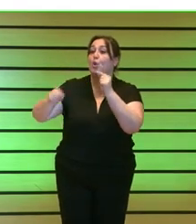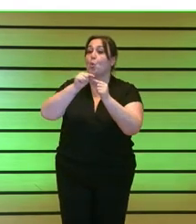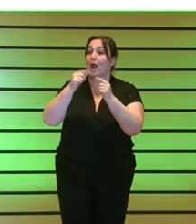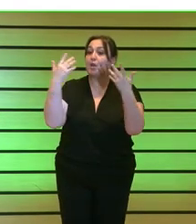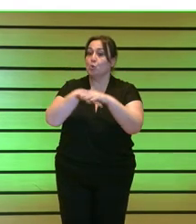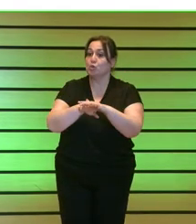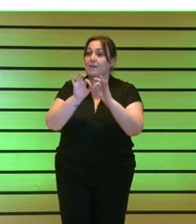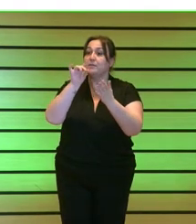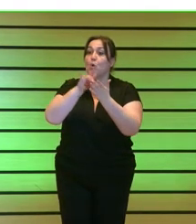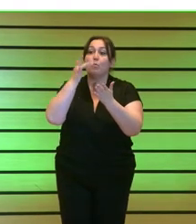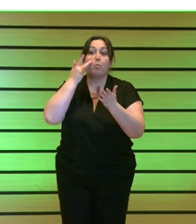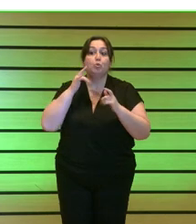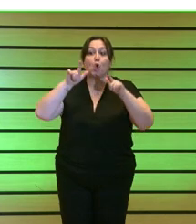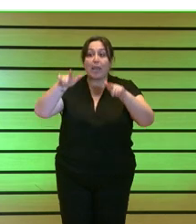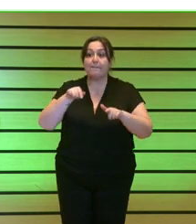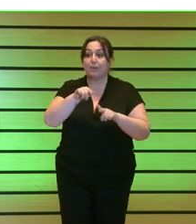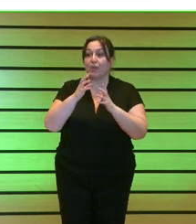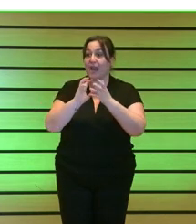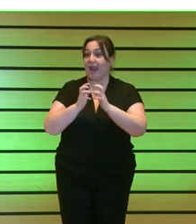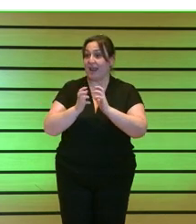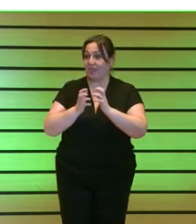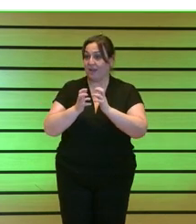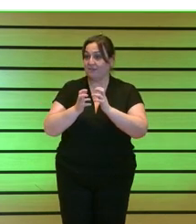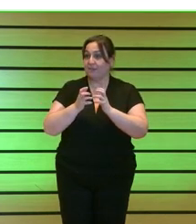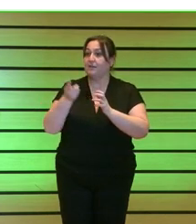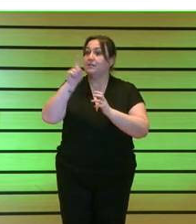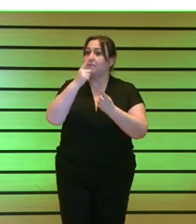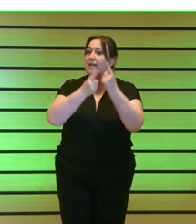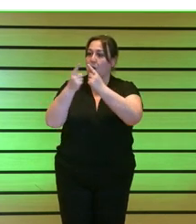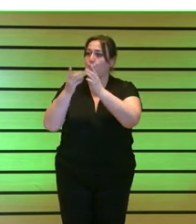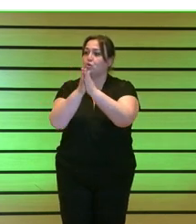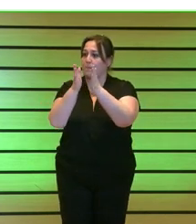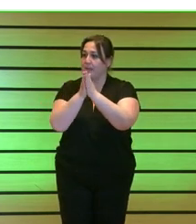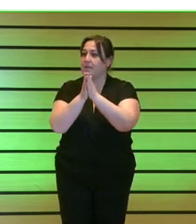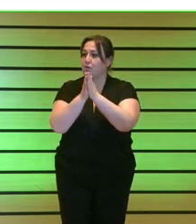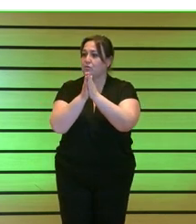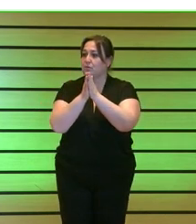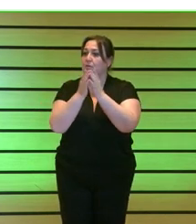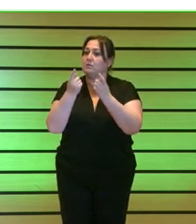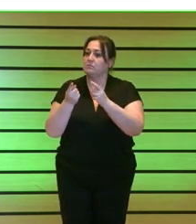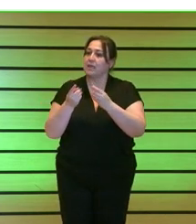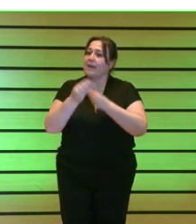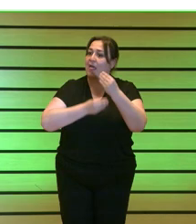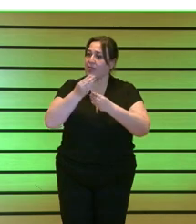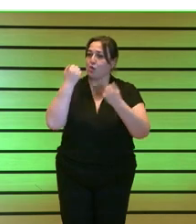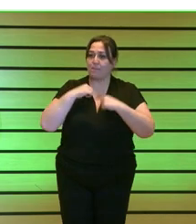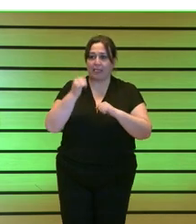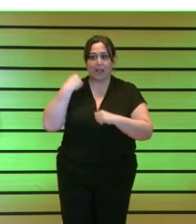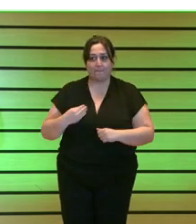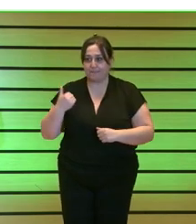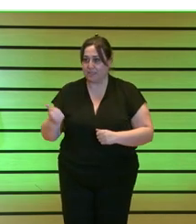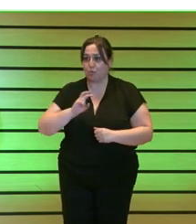punto limpio de granada soluciones ambientales sociales que también había compañeros que estaban implementando esta práctica